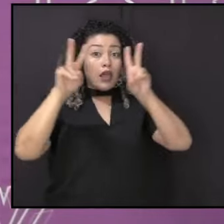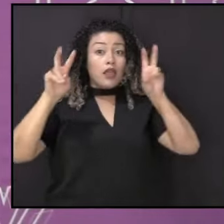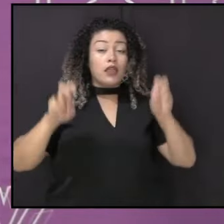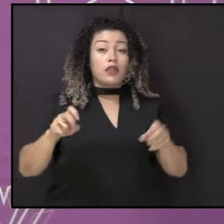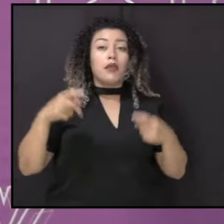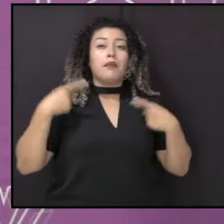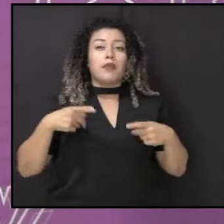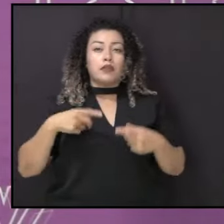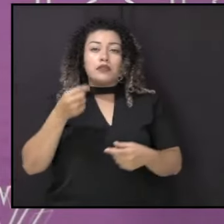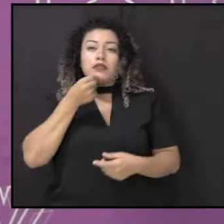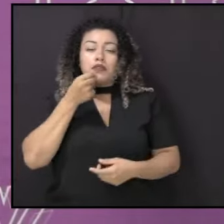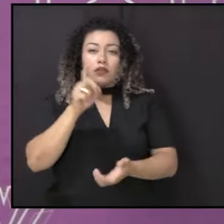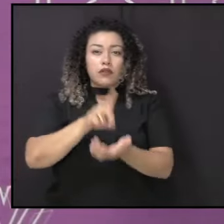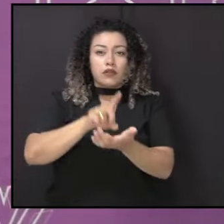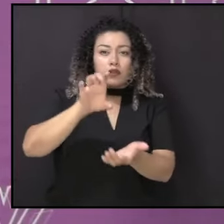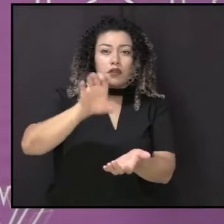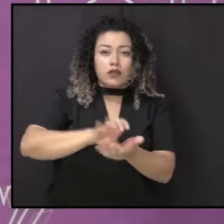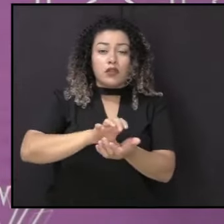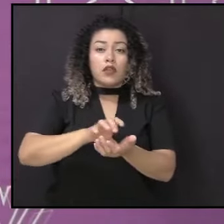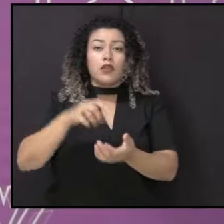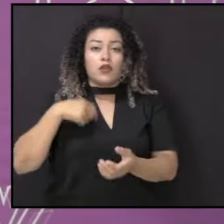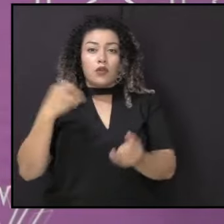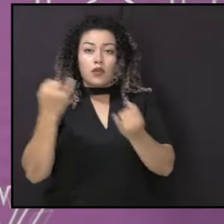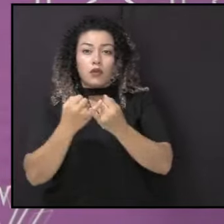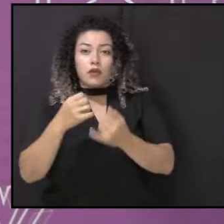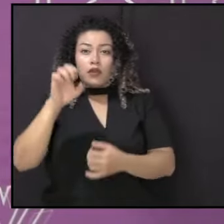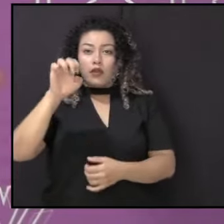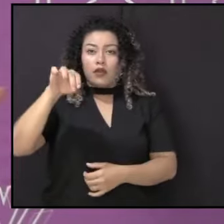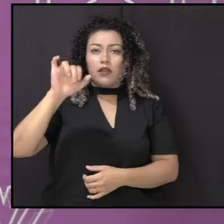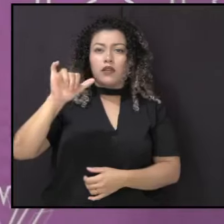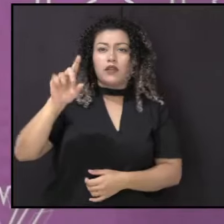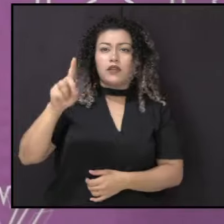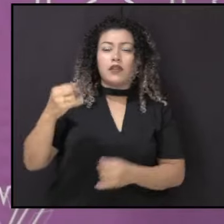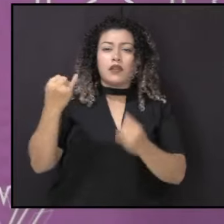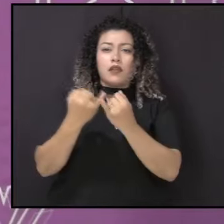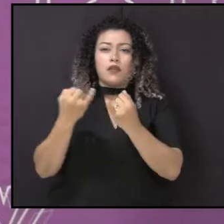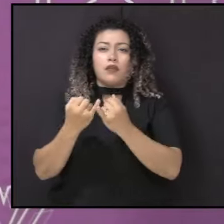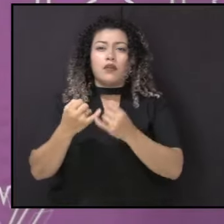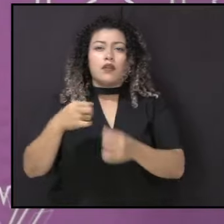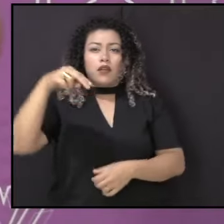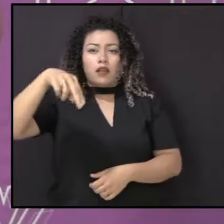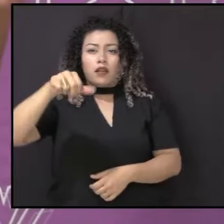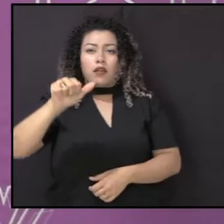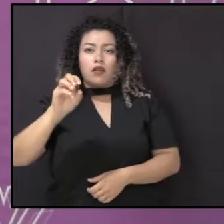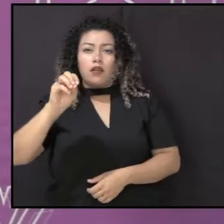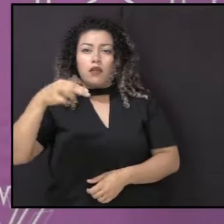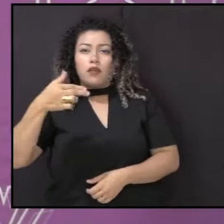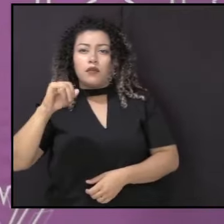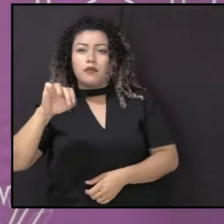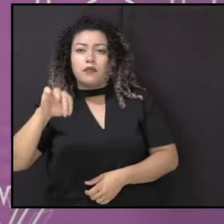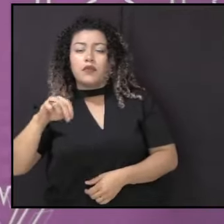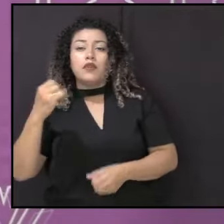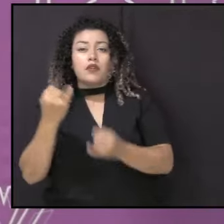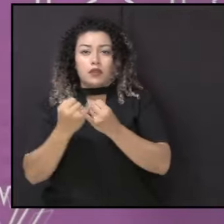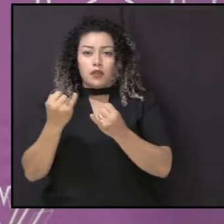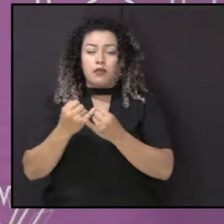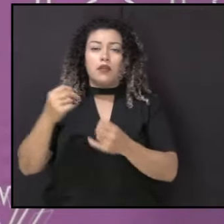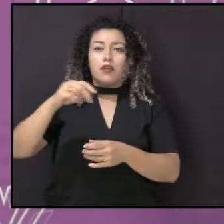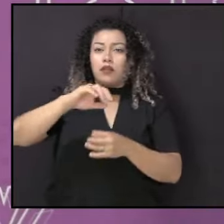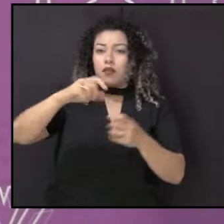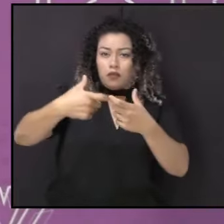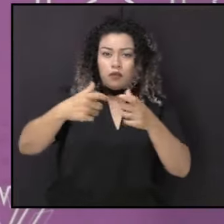invito a Neida y reconozco el trabajo que ha hecho en la Cruz Roja e invito a Naomi. reconozco el trabajo que ha hecho en su partido, porque